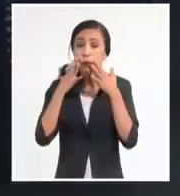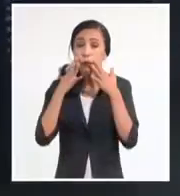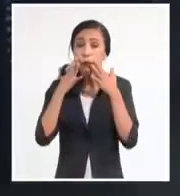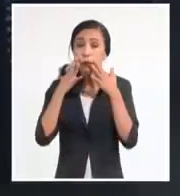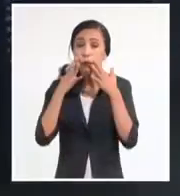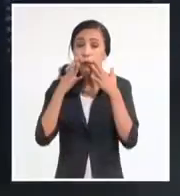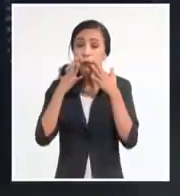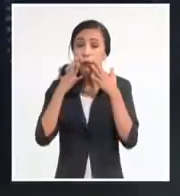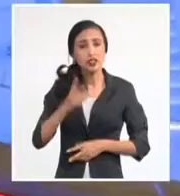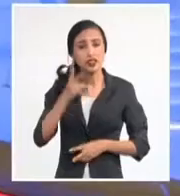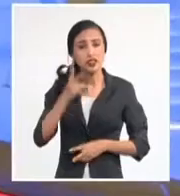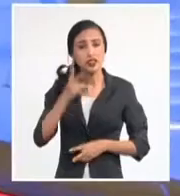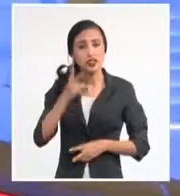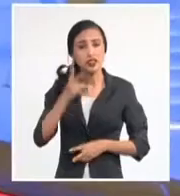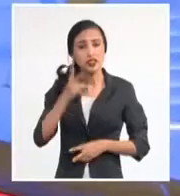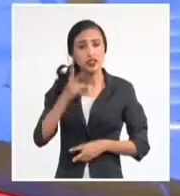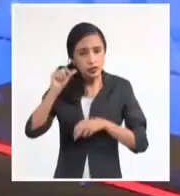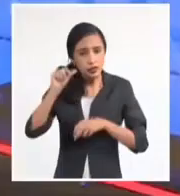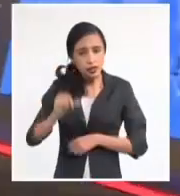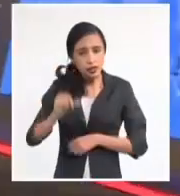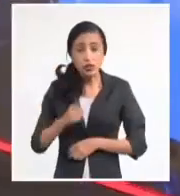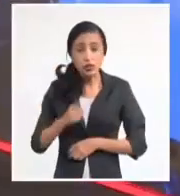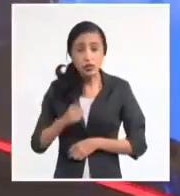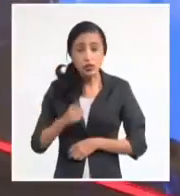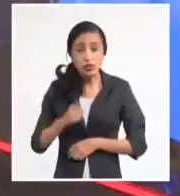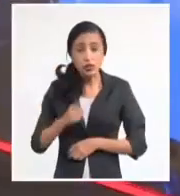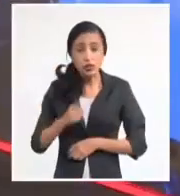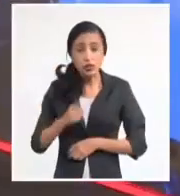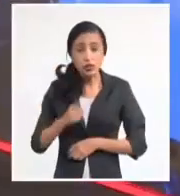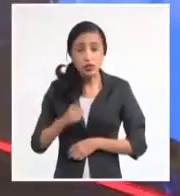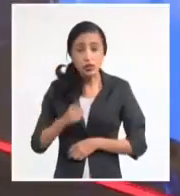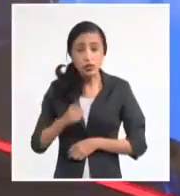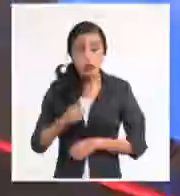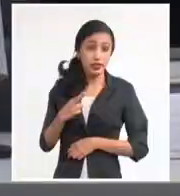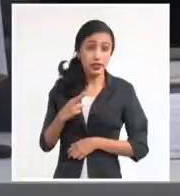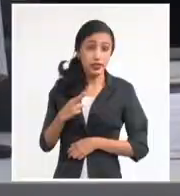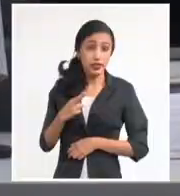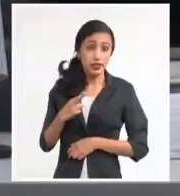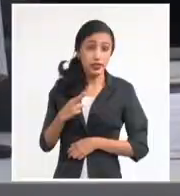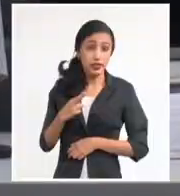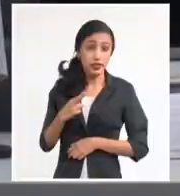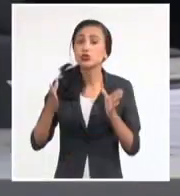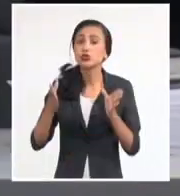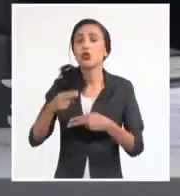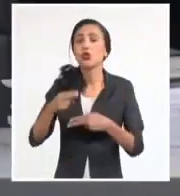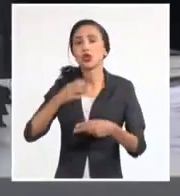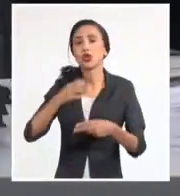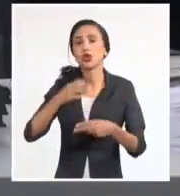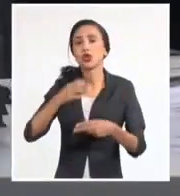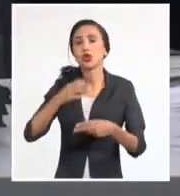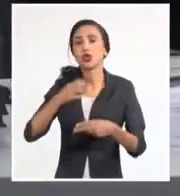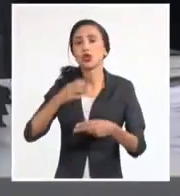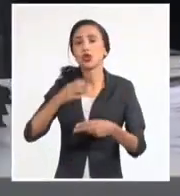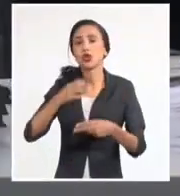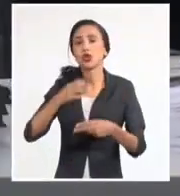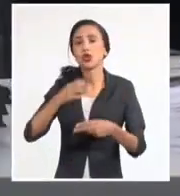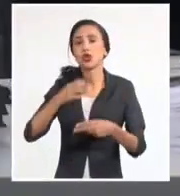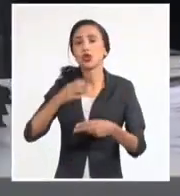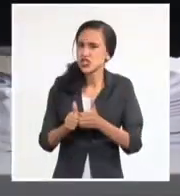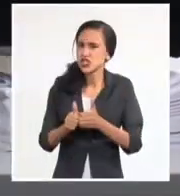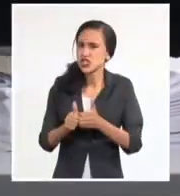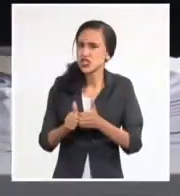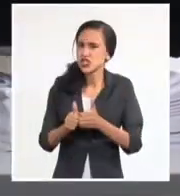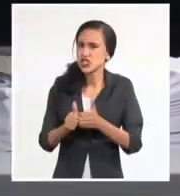e investigadores que abrazan su presencia creadora. El centro asesora, brinda